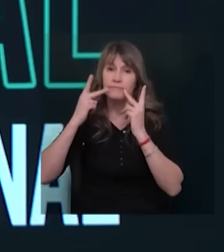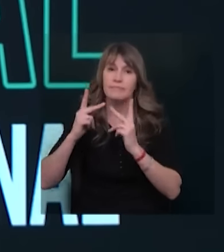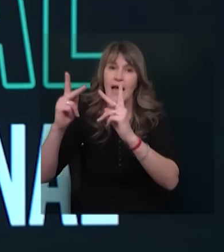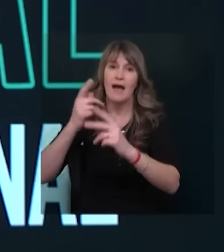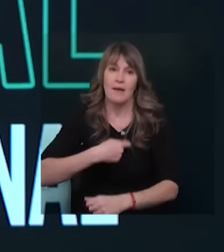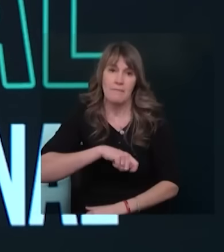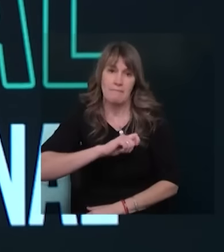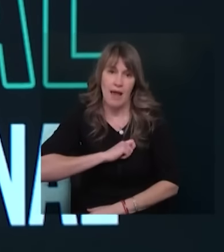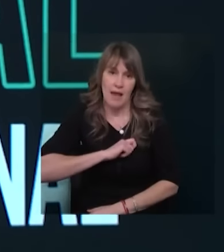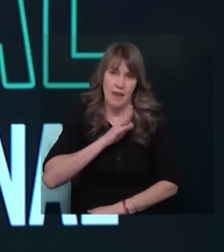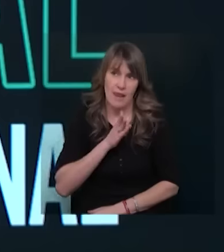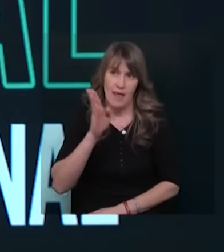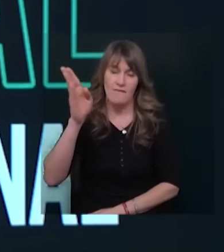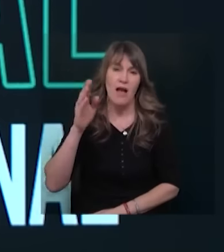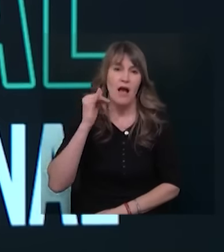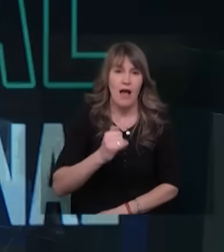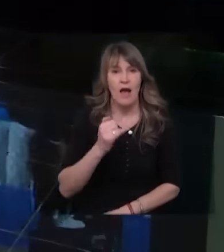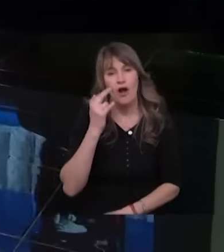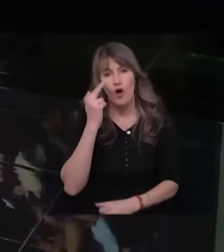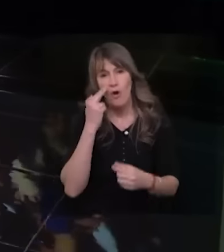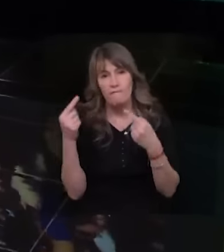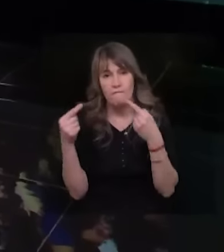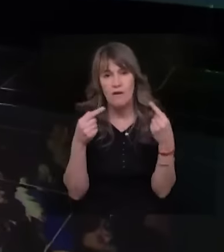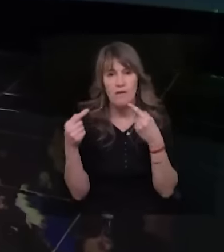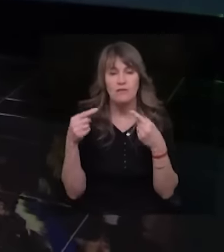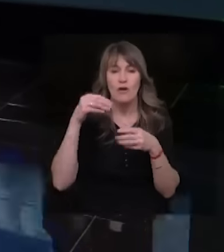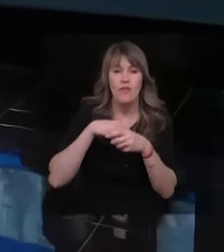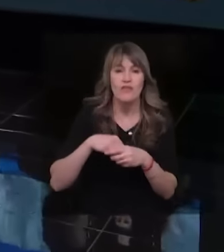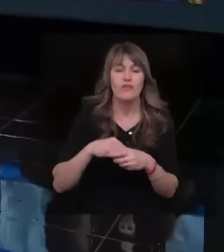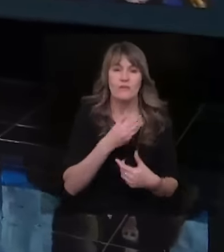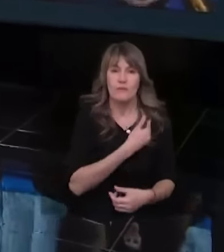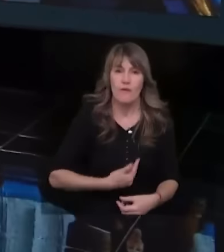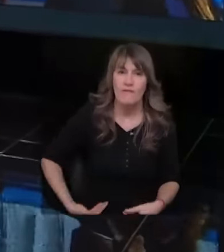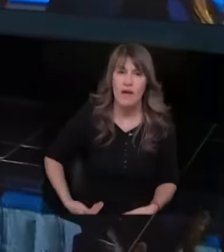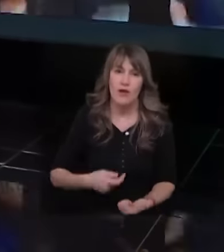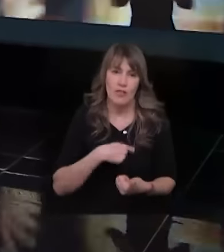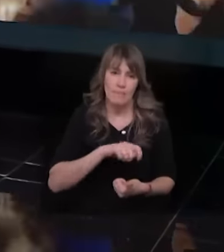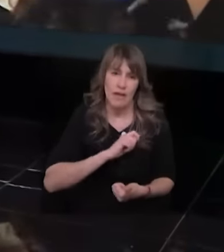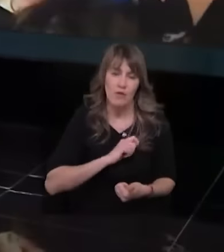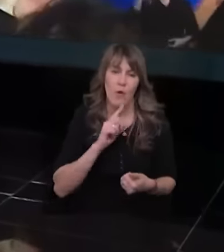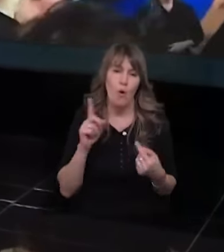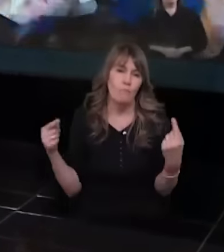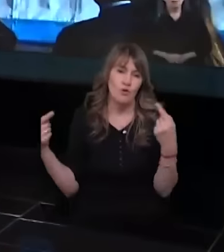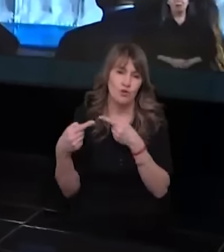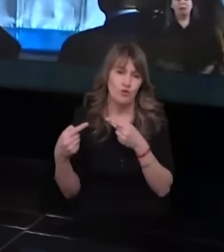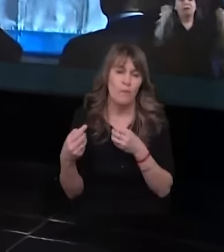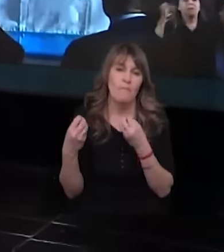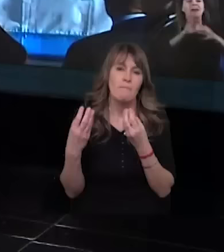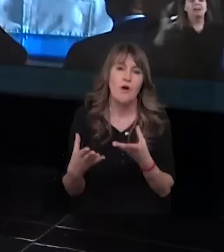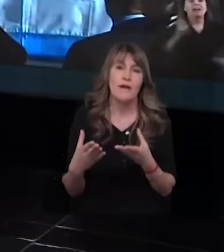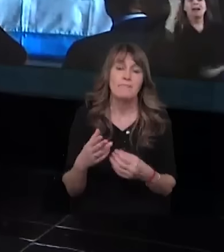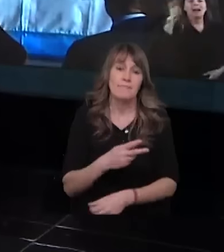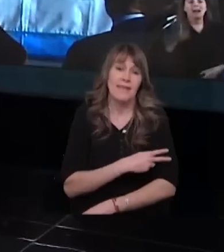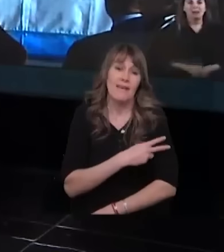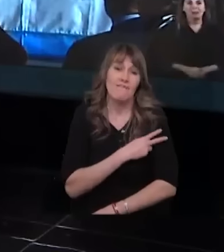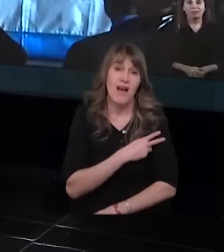Donde ha generado Bueno un verdadero conflicto dentro del gobierno español y también de la oposición luego de que la jefa del gobierno